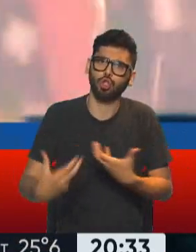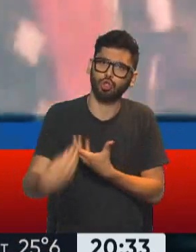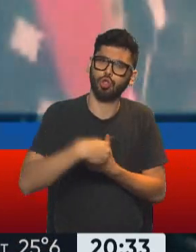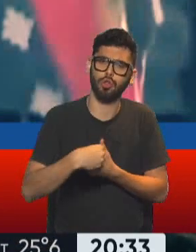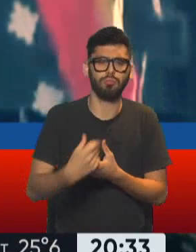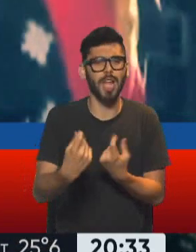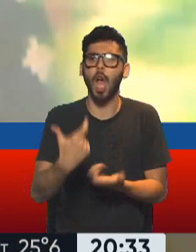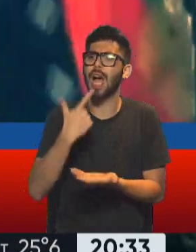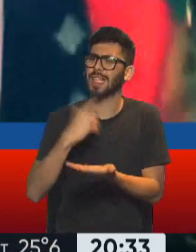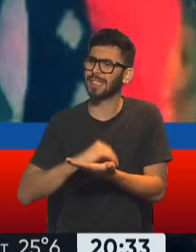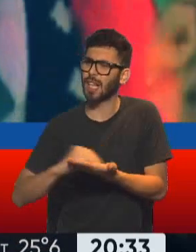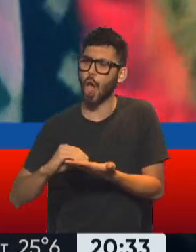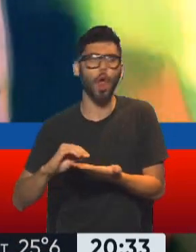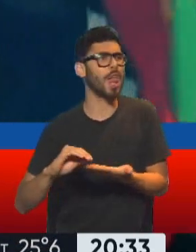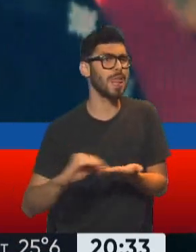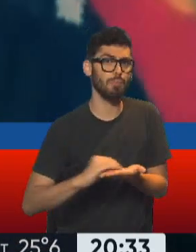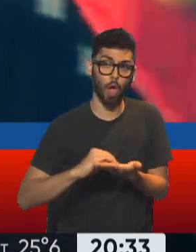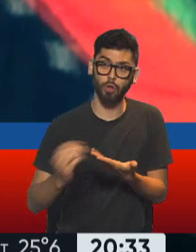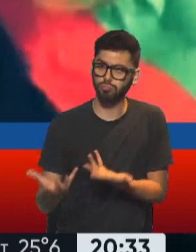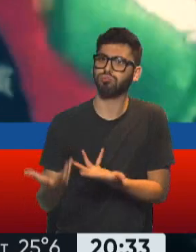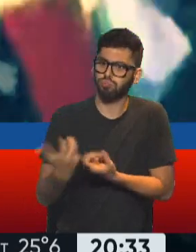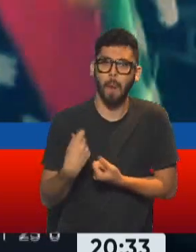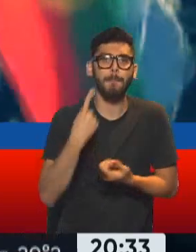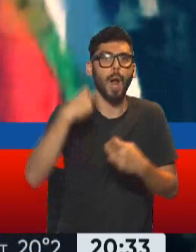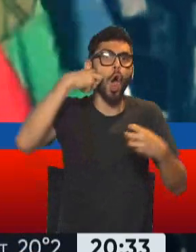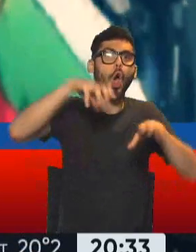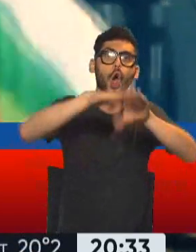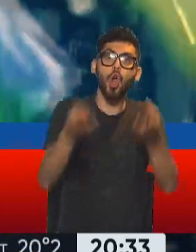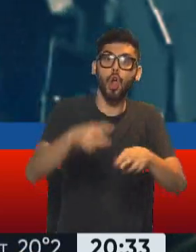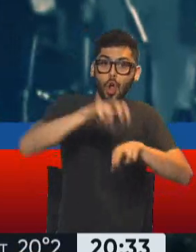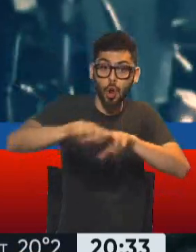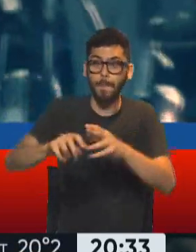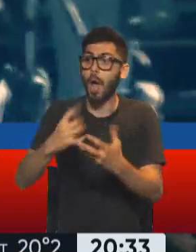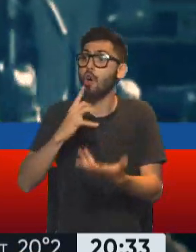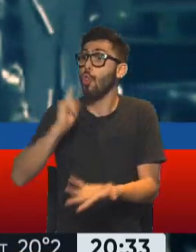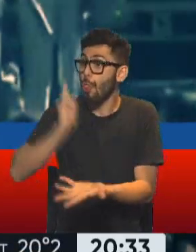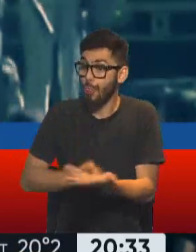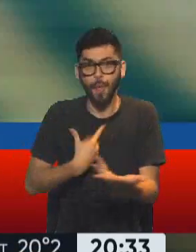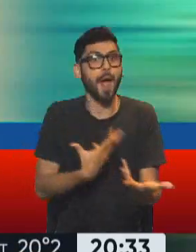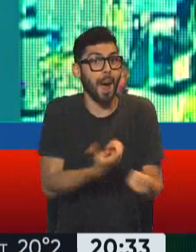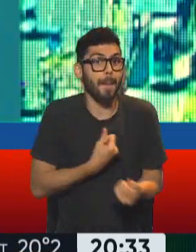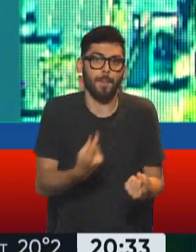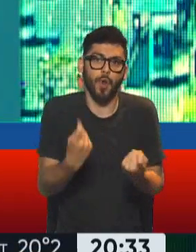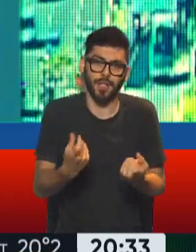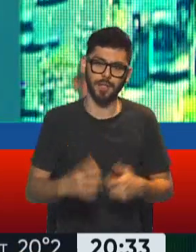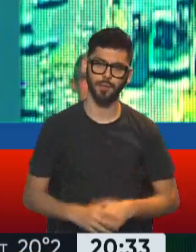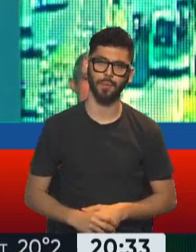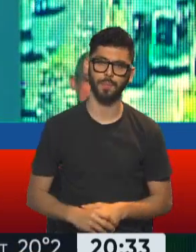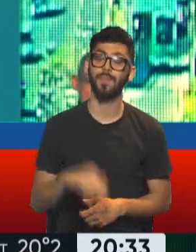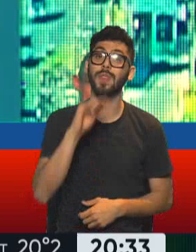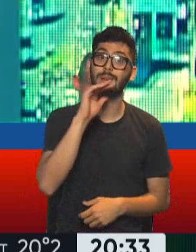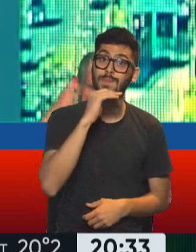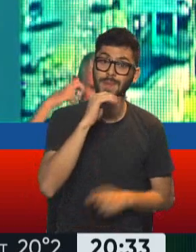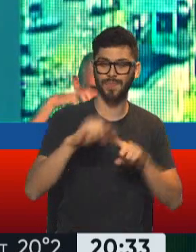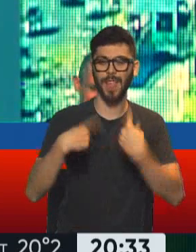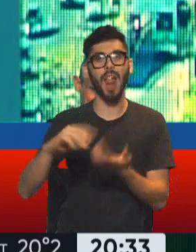senadores y de diputados que nos acompañan en el congreso apoyando las decisiones que nosotros nos tomamos sergio massa el presidente de la